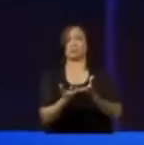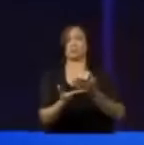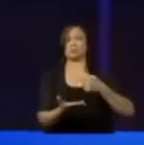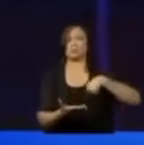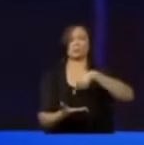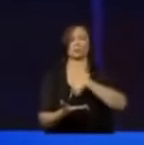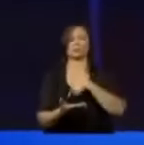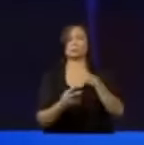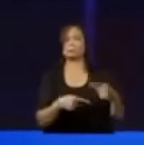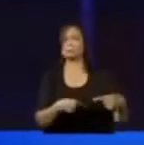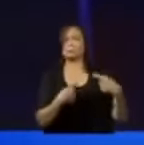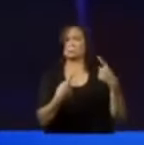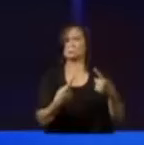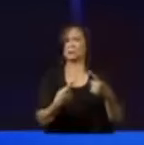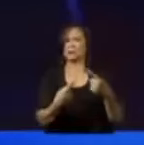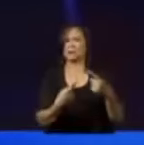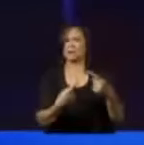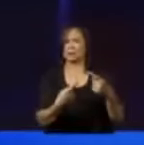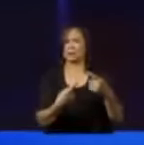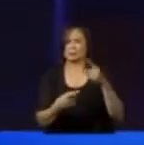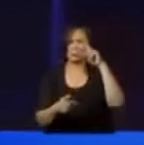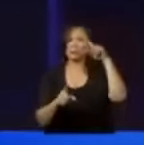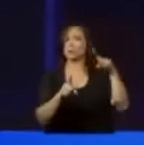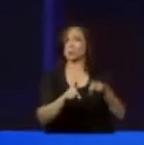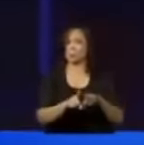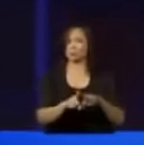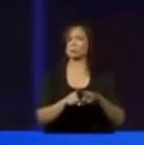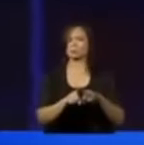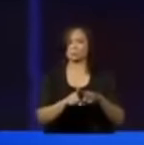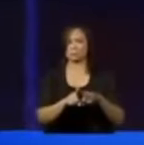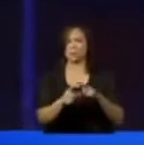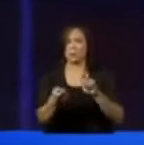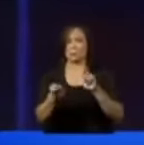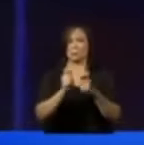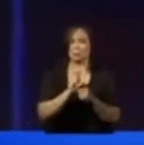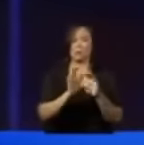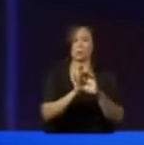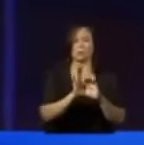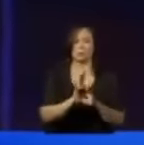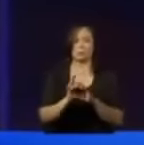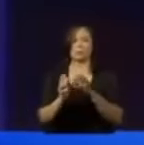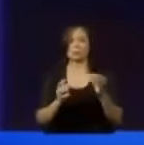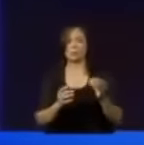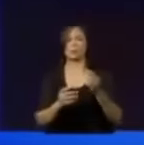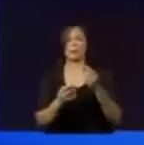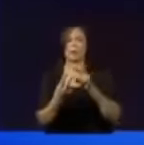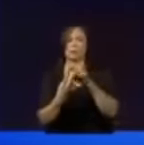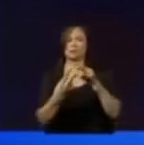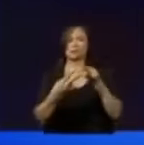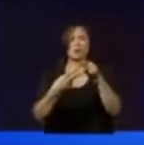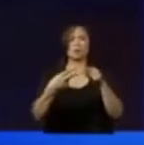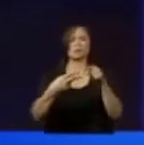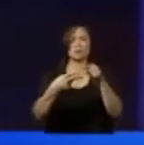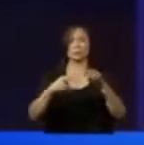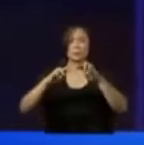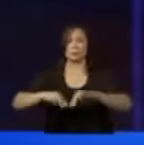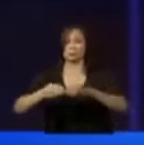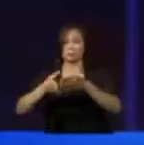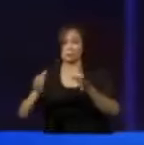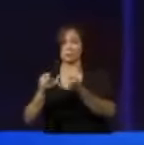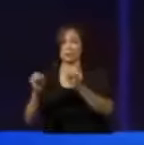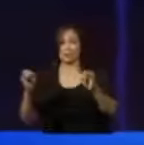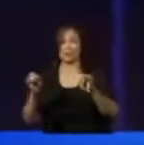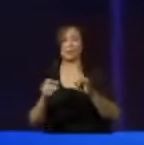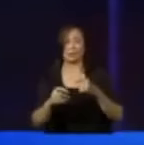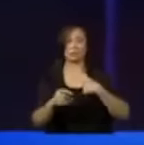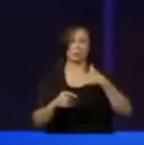nuestra desde la oposición. Estamos de acuerdo en modificar la Constitución para dos aspectos: el Ministerio Público